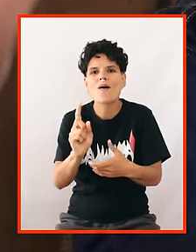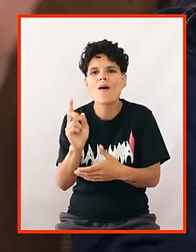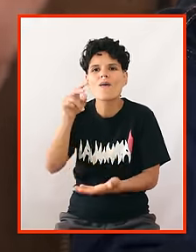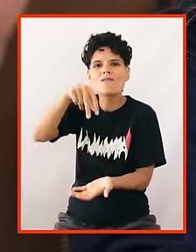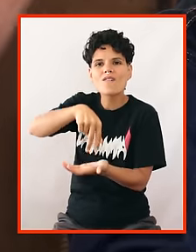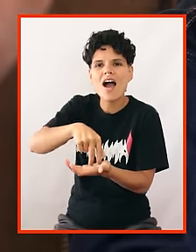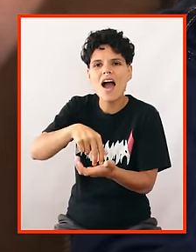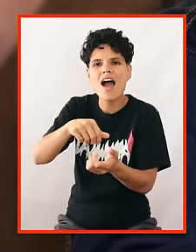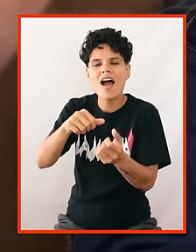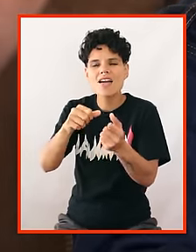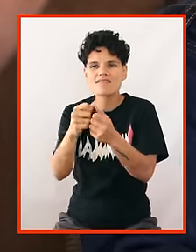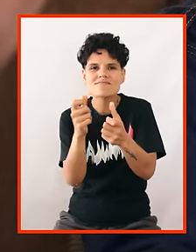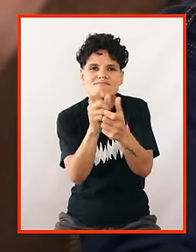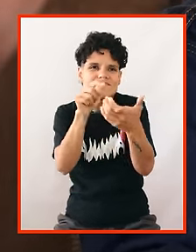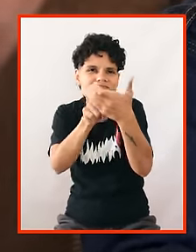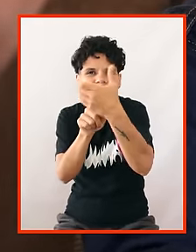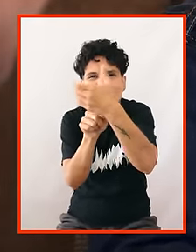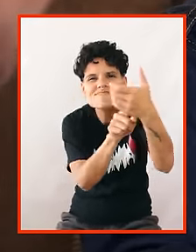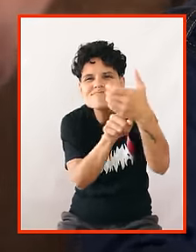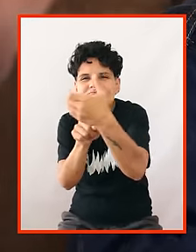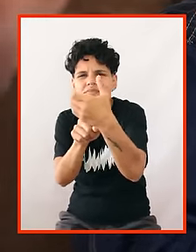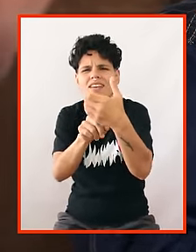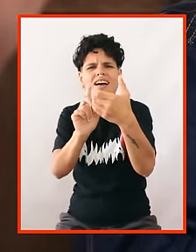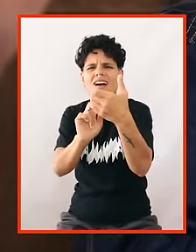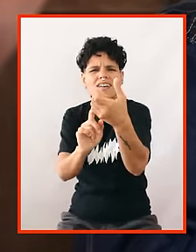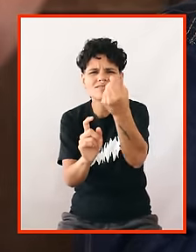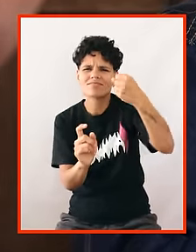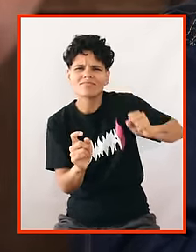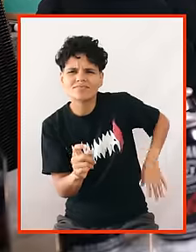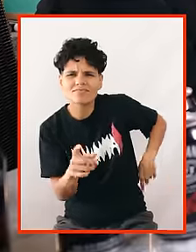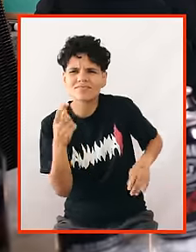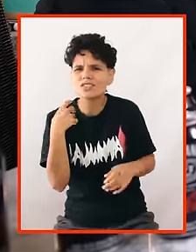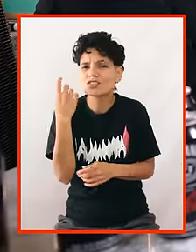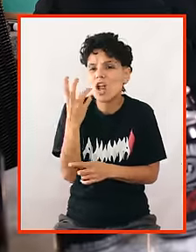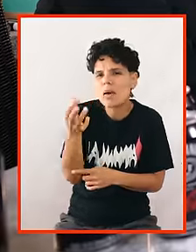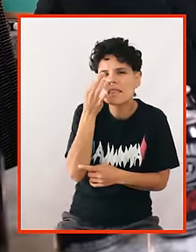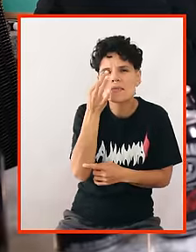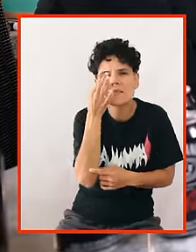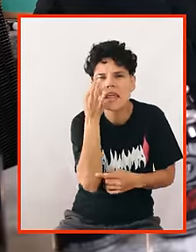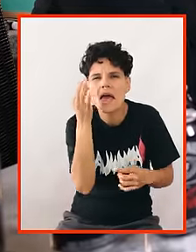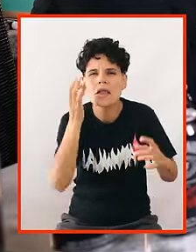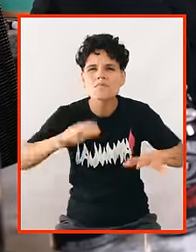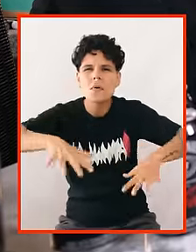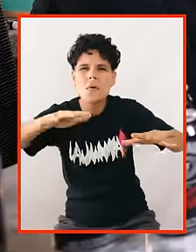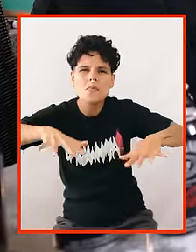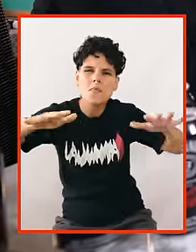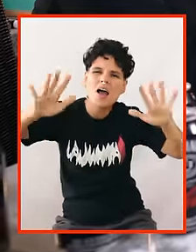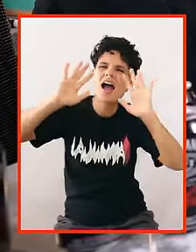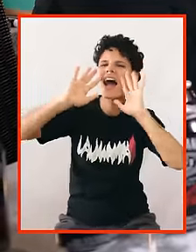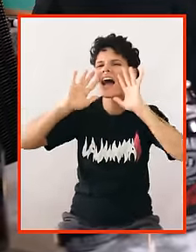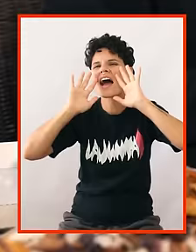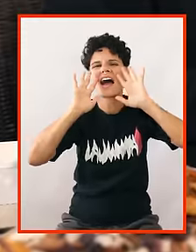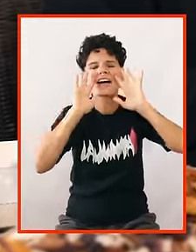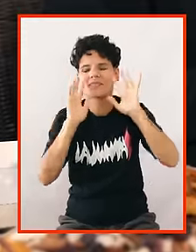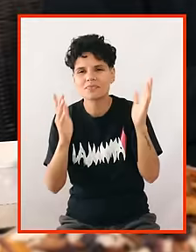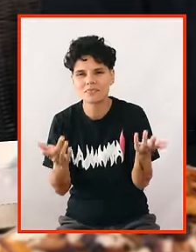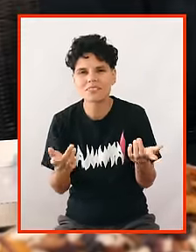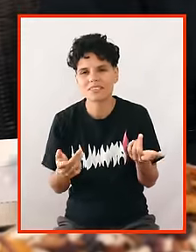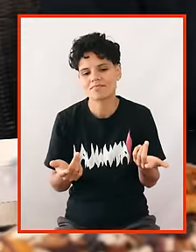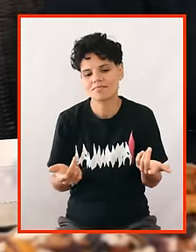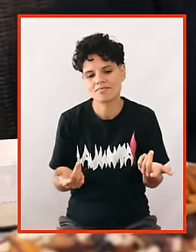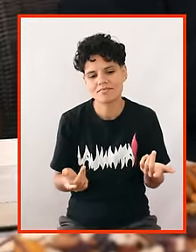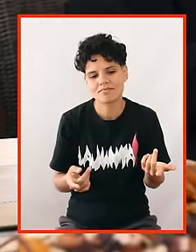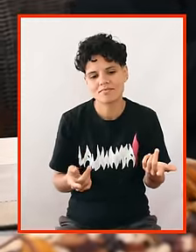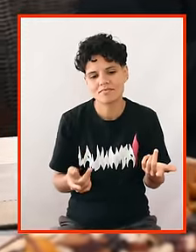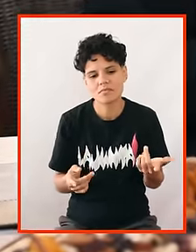sin grabar, sin la pantalla por medio, ¿cachai? Entonces también la interacción con el público era muy distinta. Sí. Es como el video que salió el otro día en París, que lo del